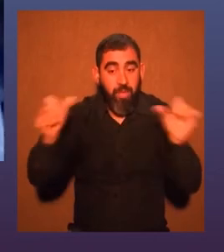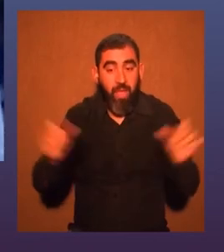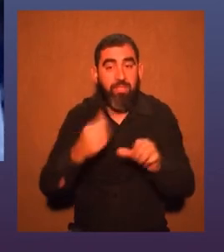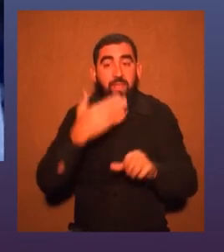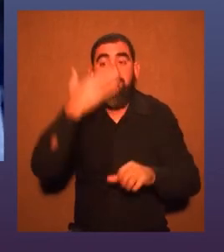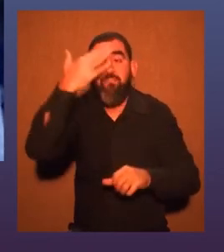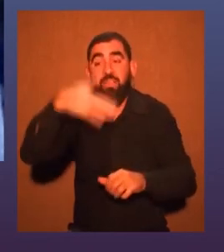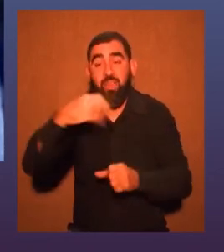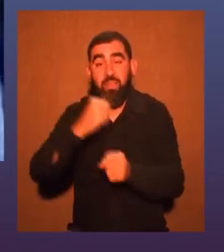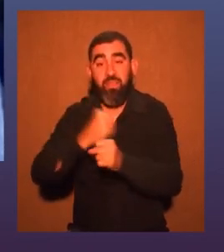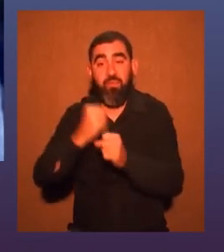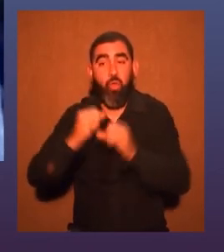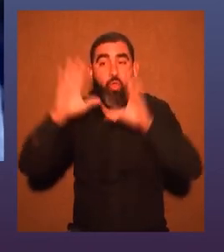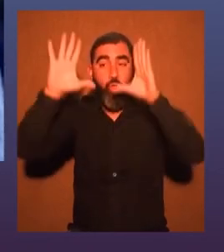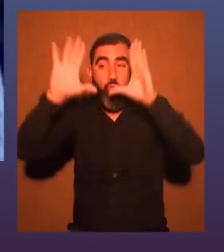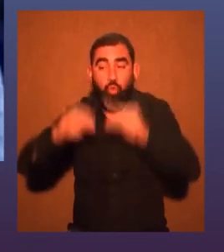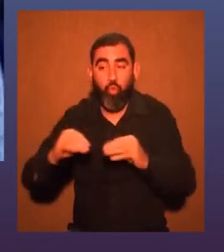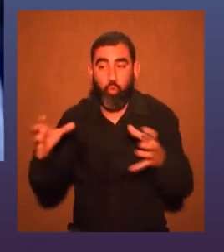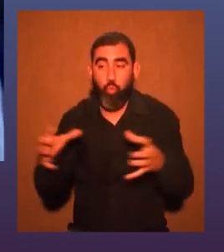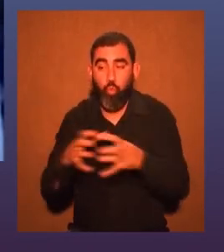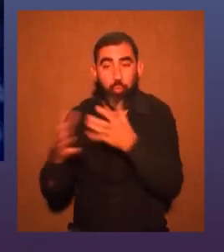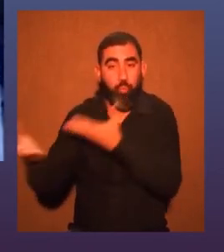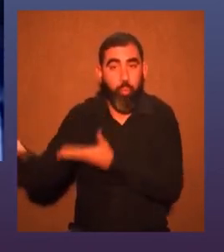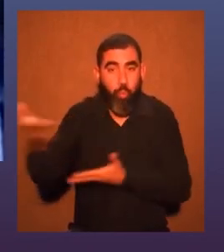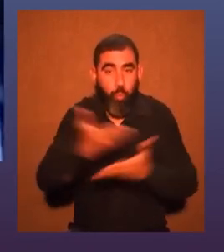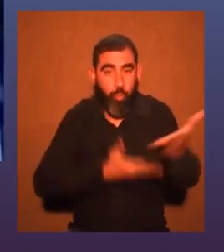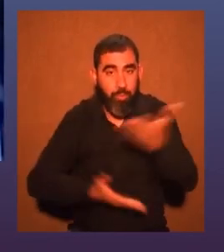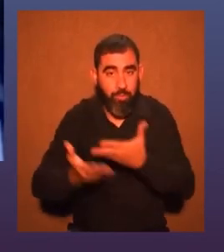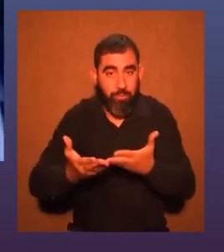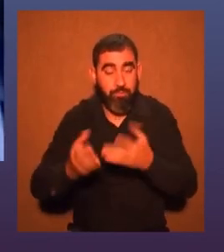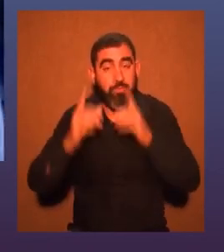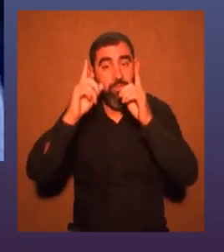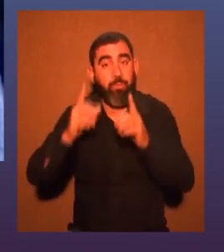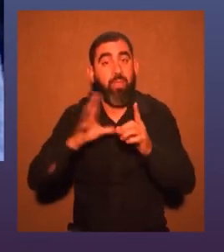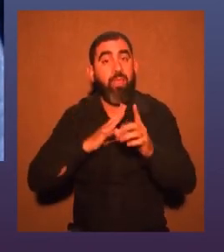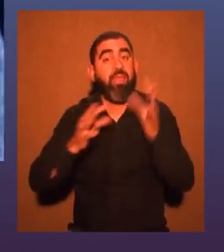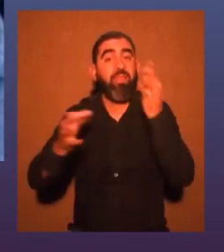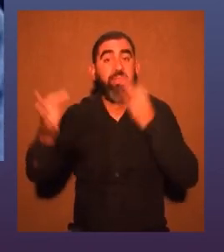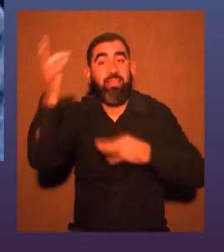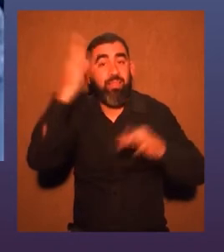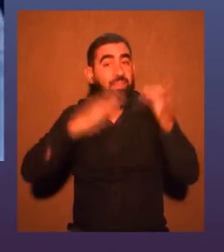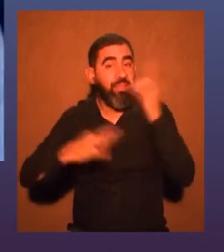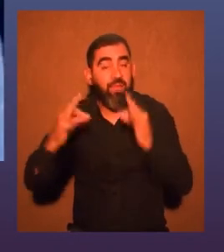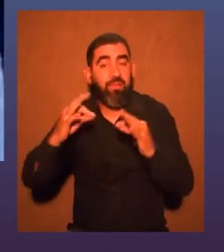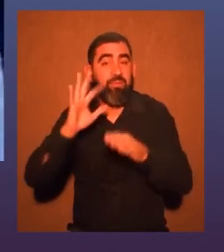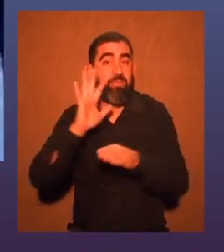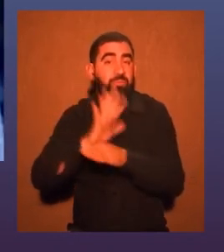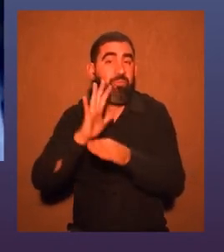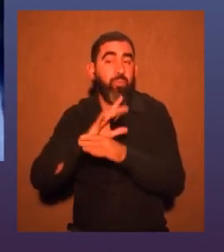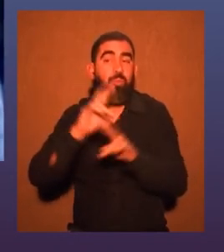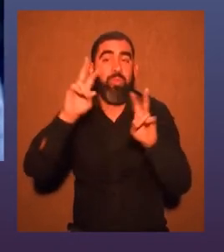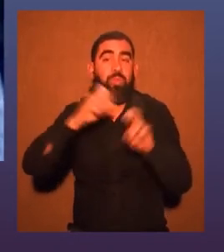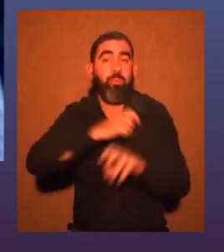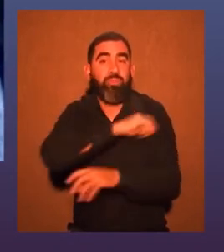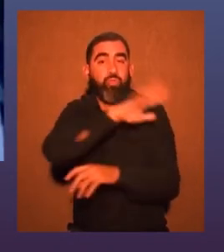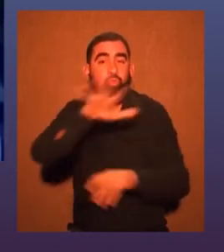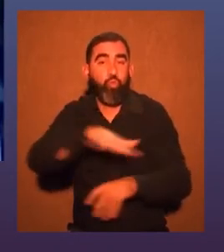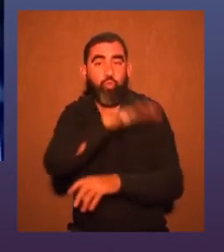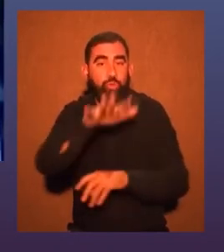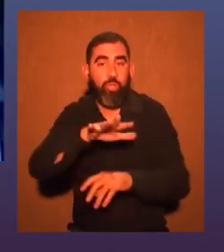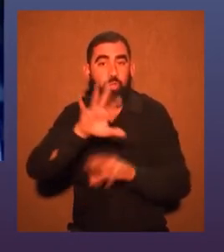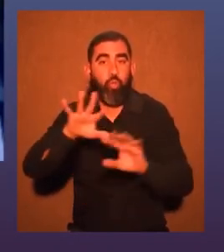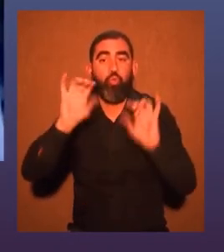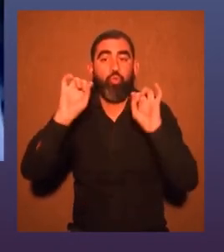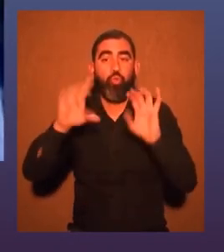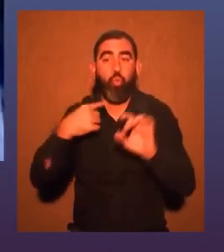sea un producto de todos, que sea un producto compartido, lo que instala también el teatro como en otra lógica social. Ya no es un producto